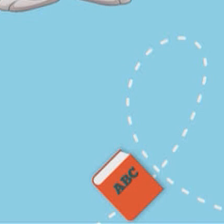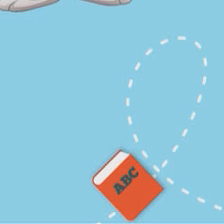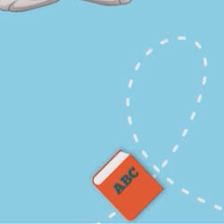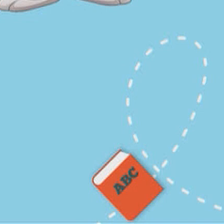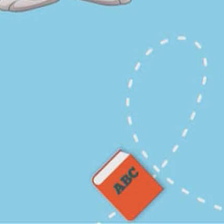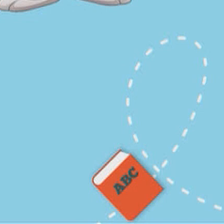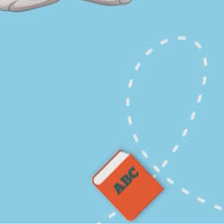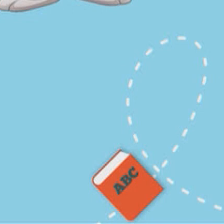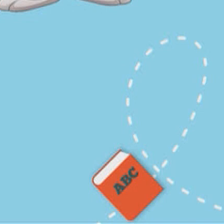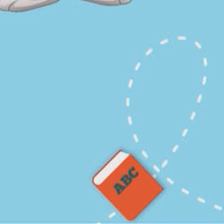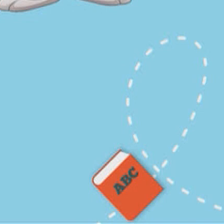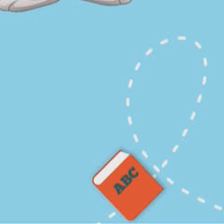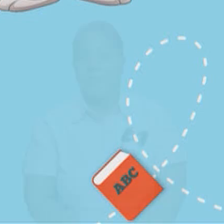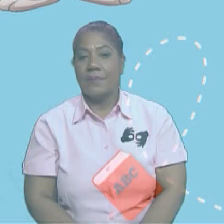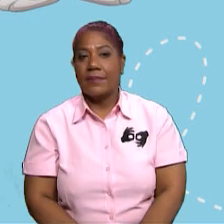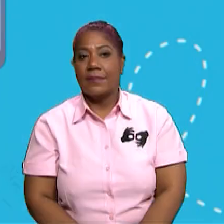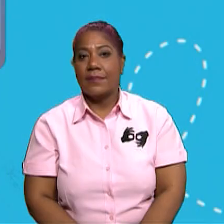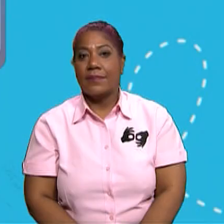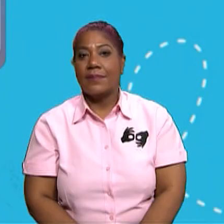pantalla también.